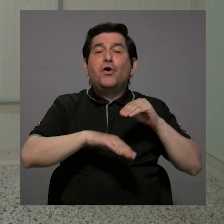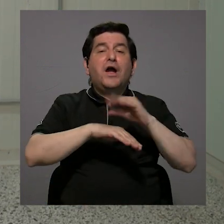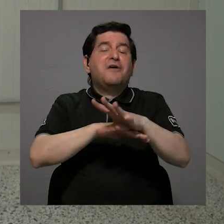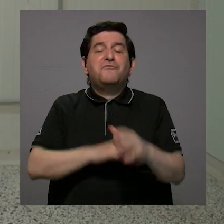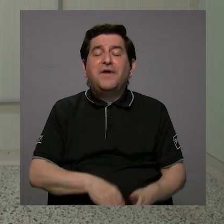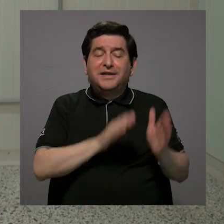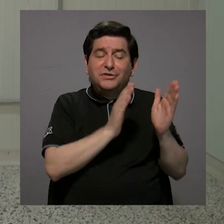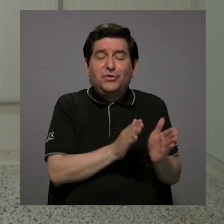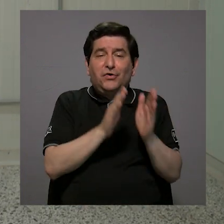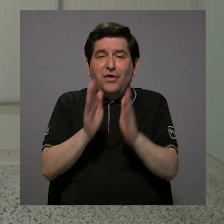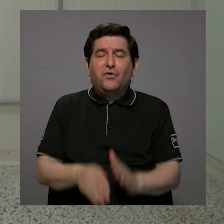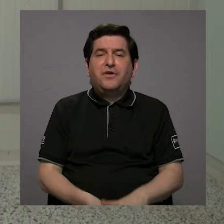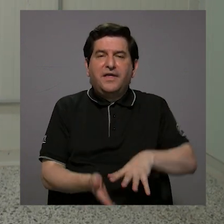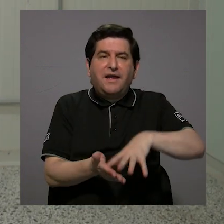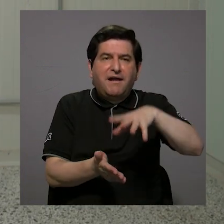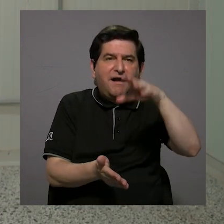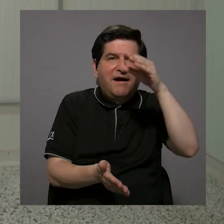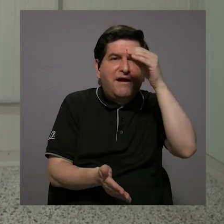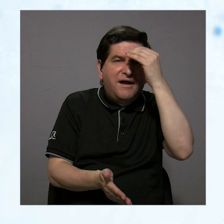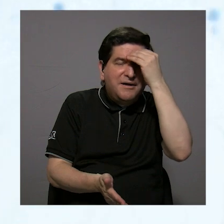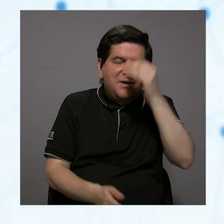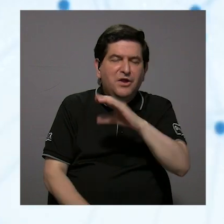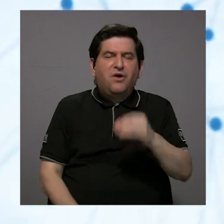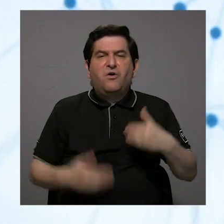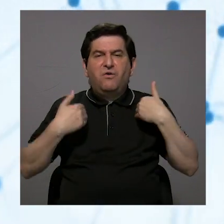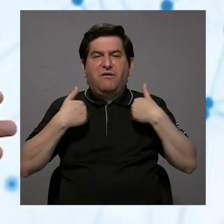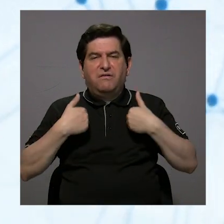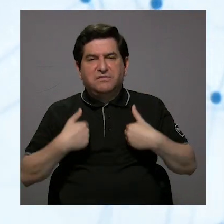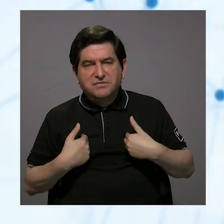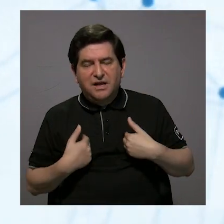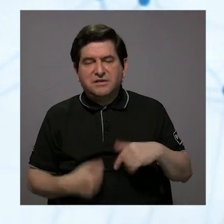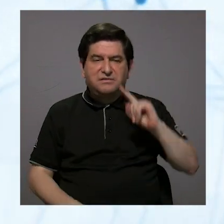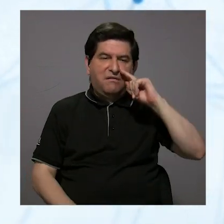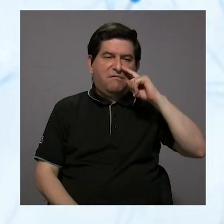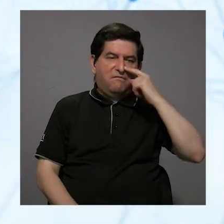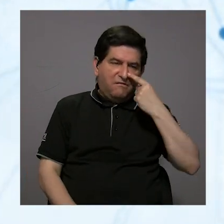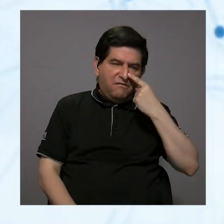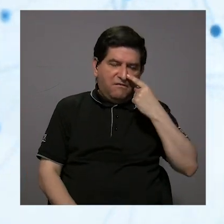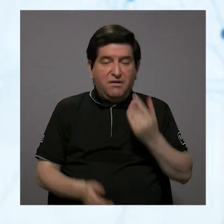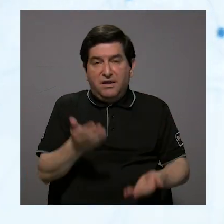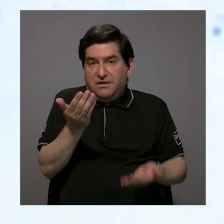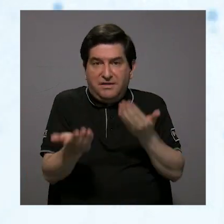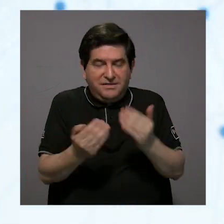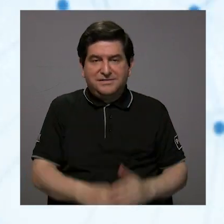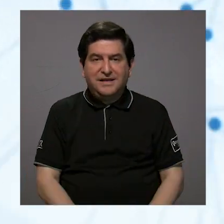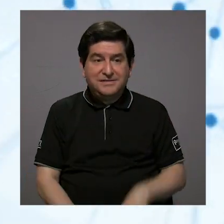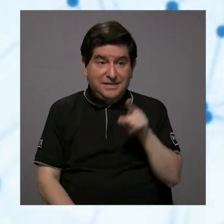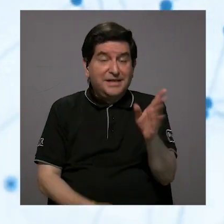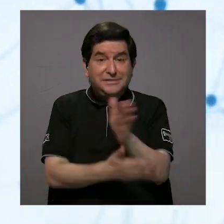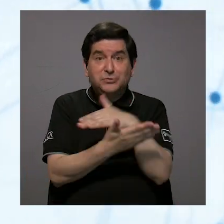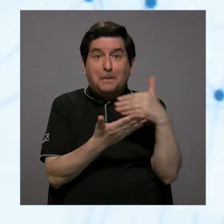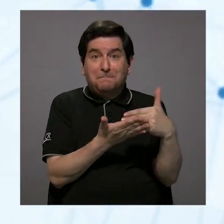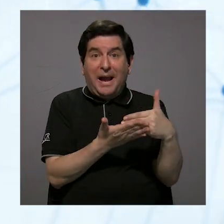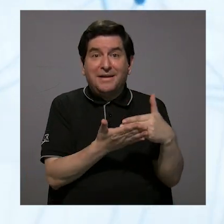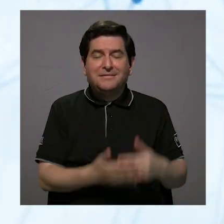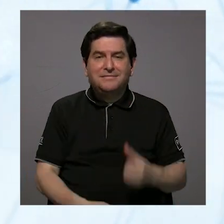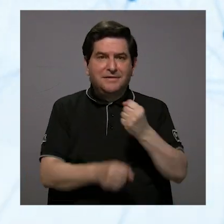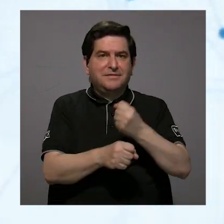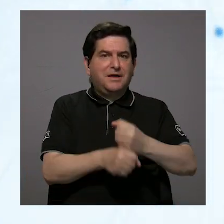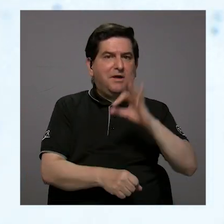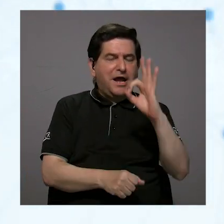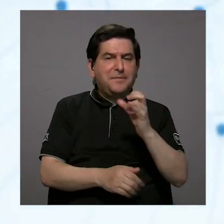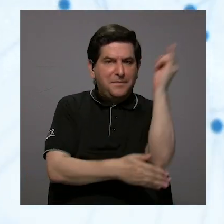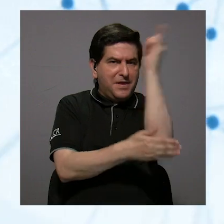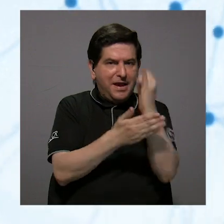un efecto de orden, de que aprenden o se cansan o se aburren, claro, ¿verdad? Claro. Eso es parte de hacer